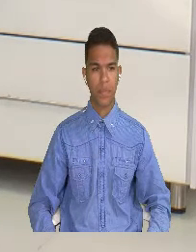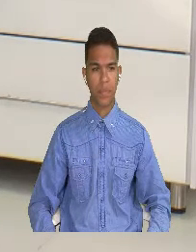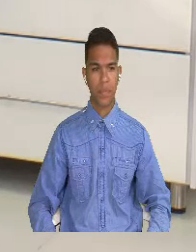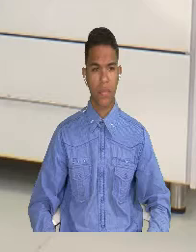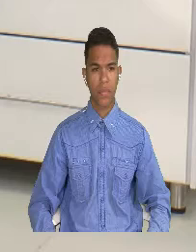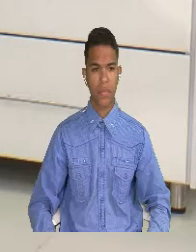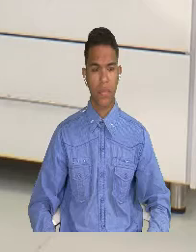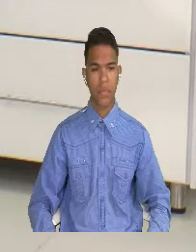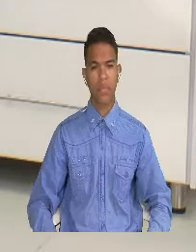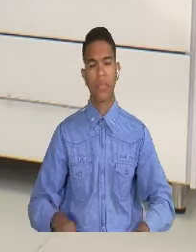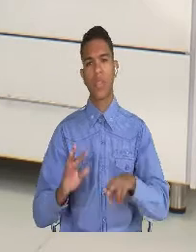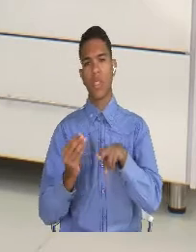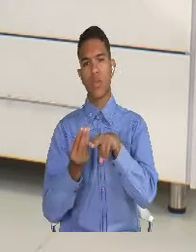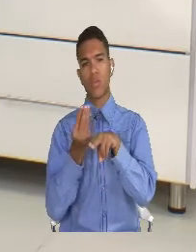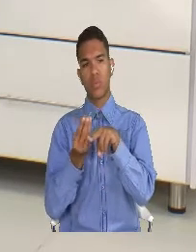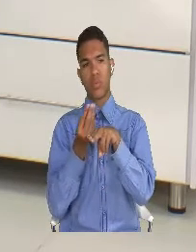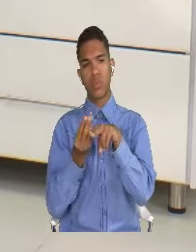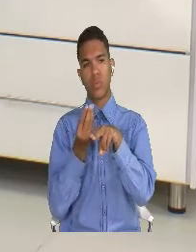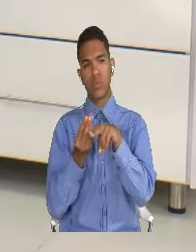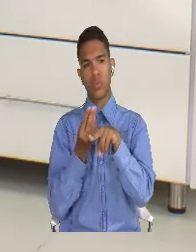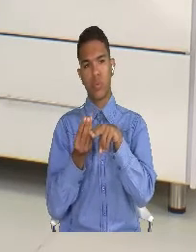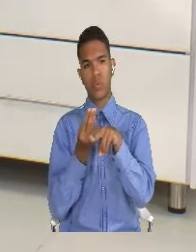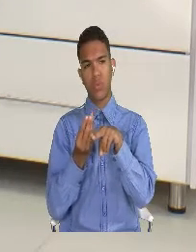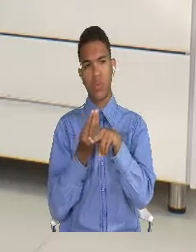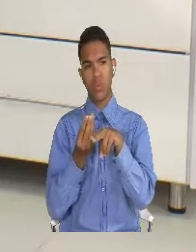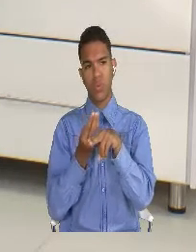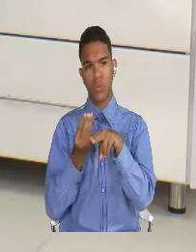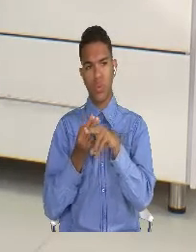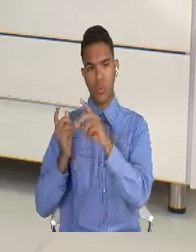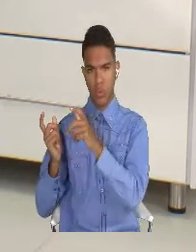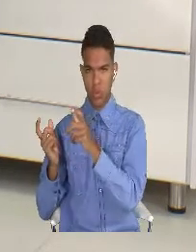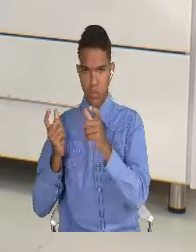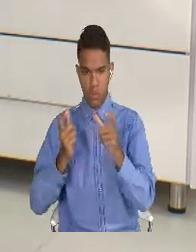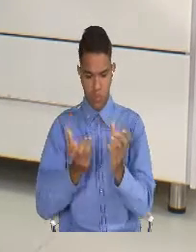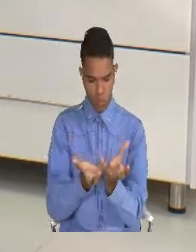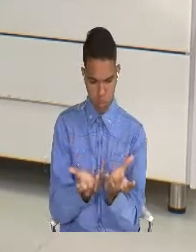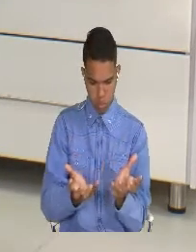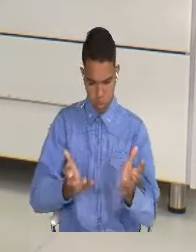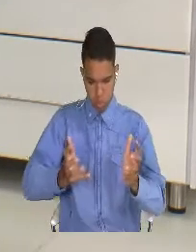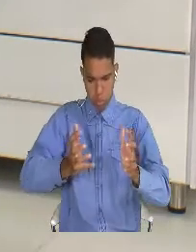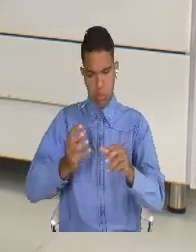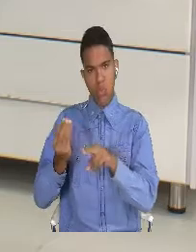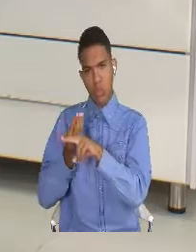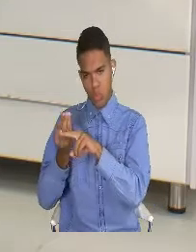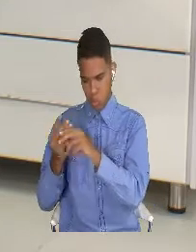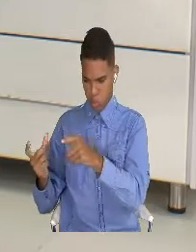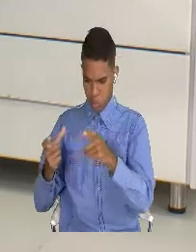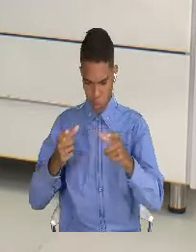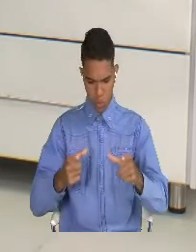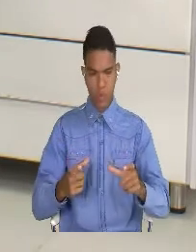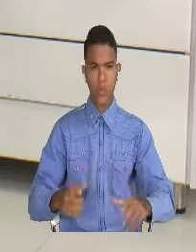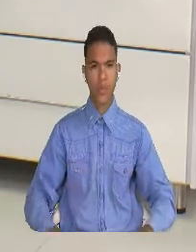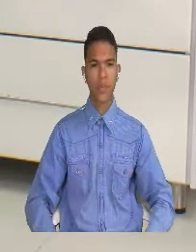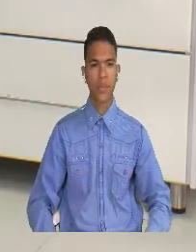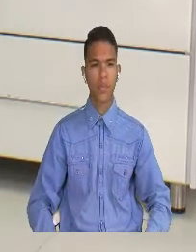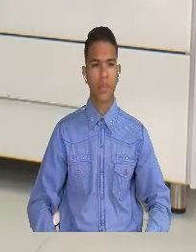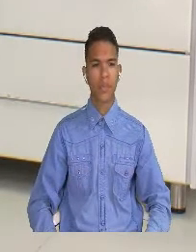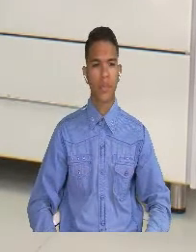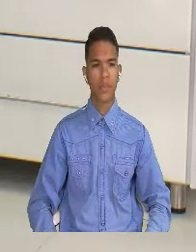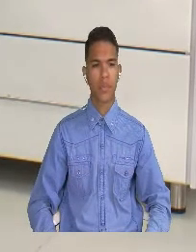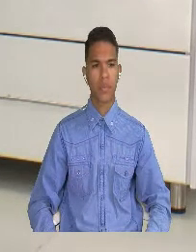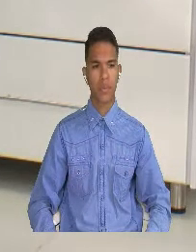utilizar un bol, por acá permítame hacer un poquito más de desorden. Ok, voy a